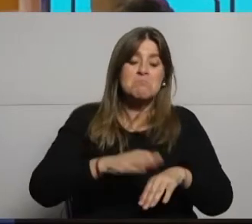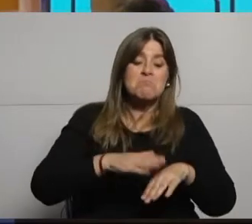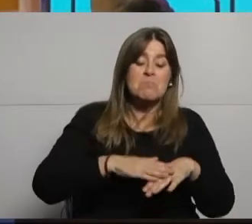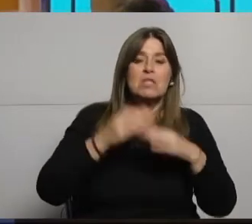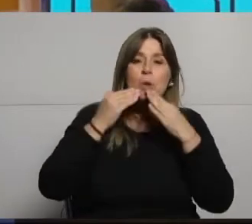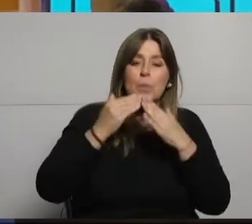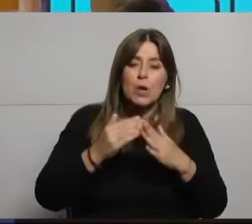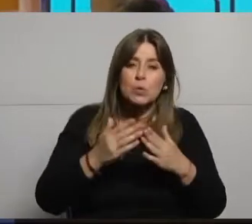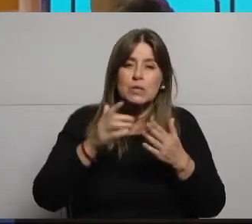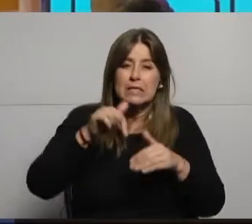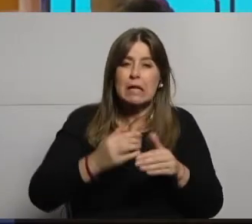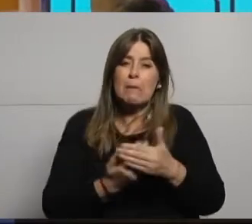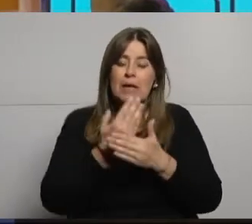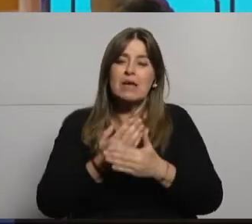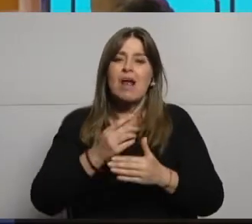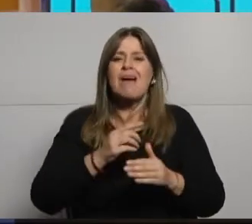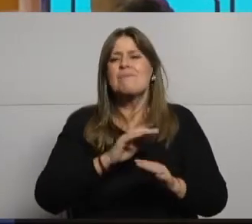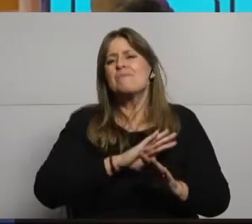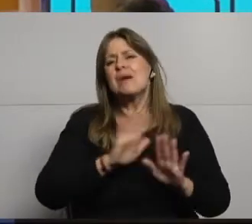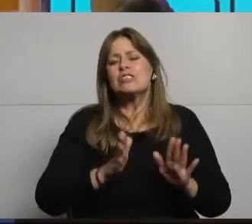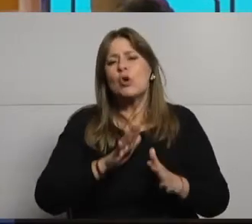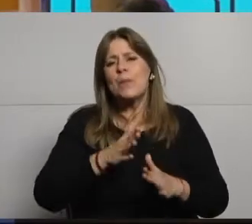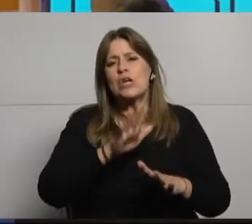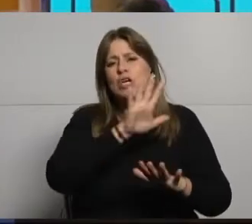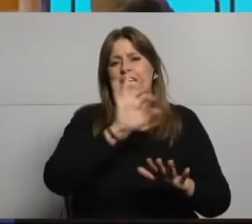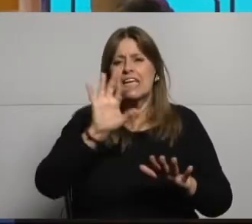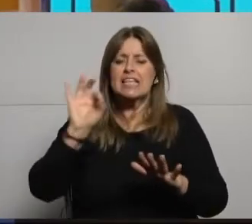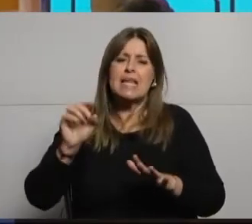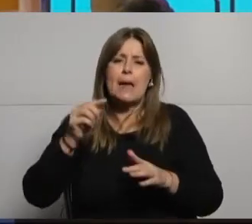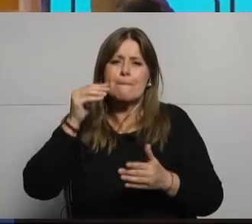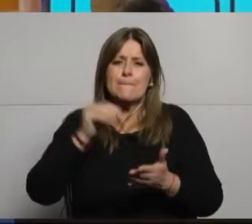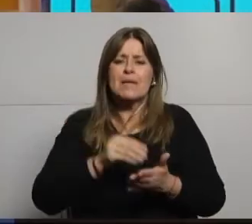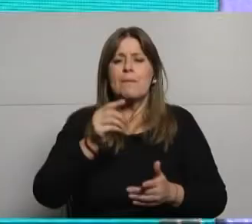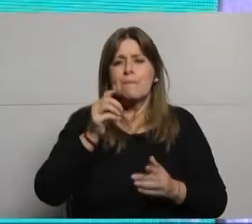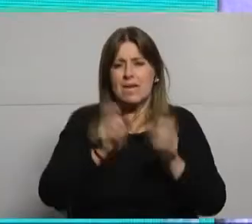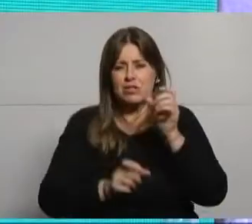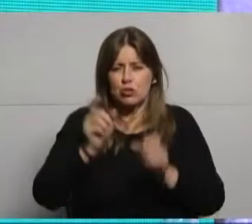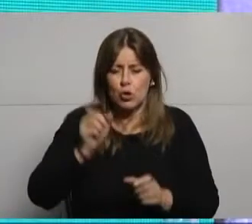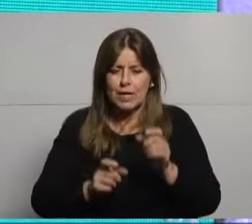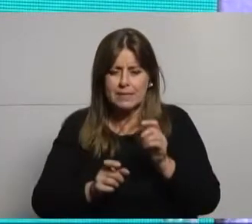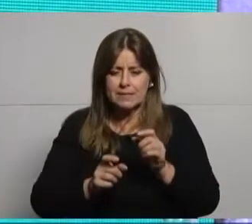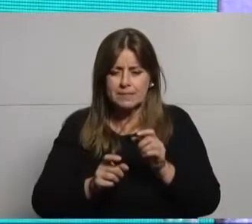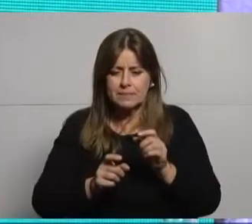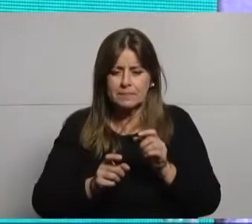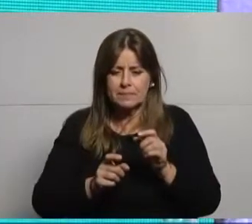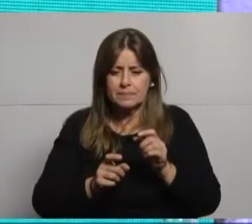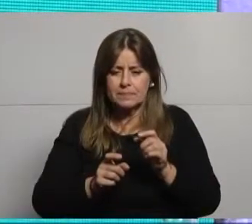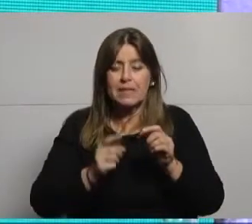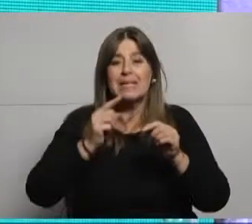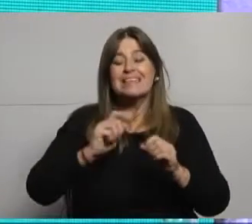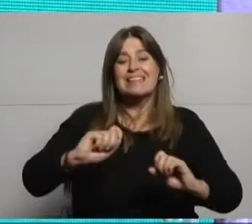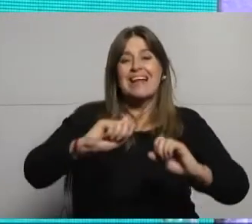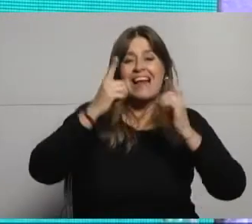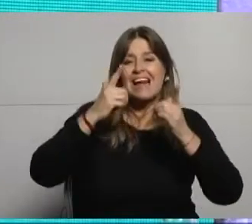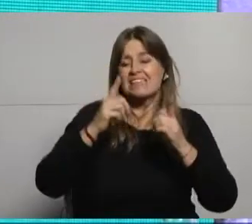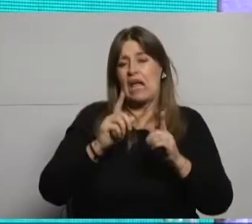hay arriba de 500.000 personas tienen descargada la aplicación. Los que tienen activadas las alertas es un porcentaje menor,